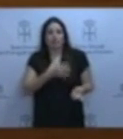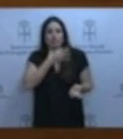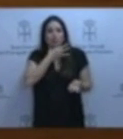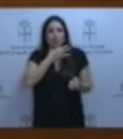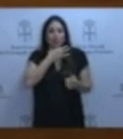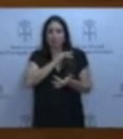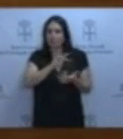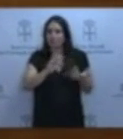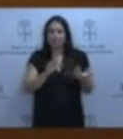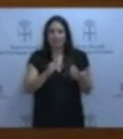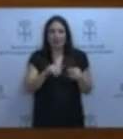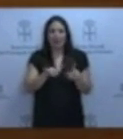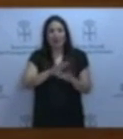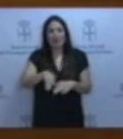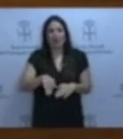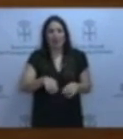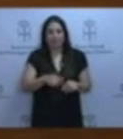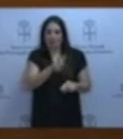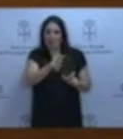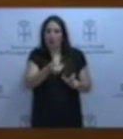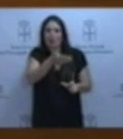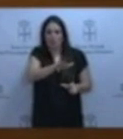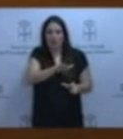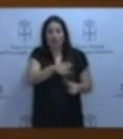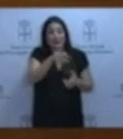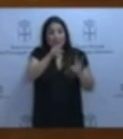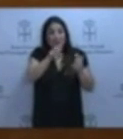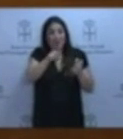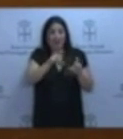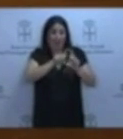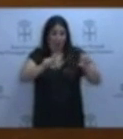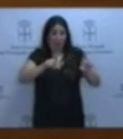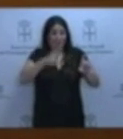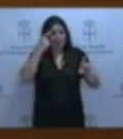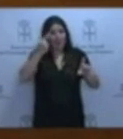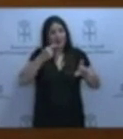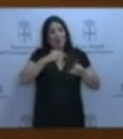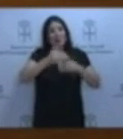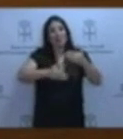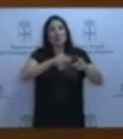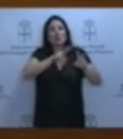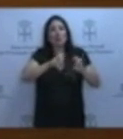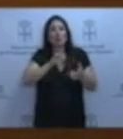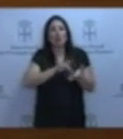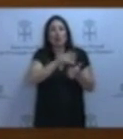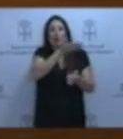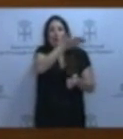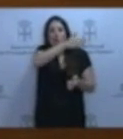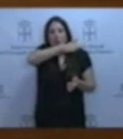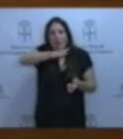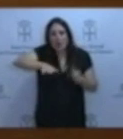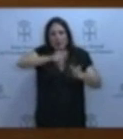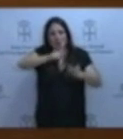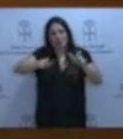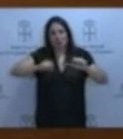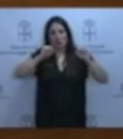proceso de expropiación?, continuaba. En esta empresa todos sabíamos que en cada nuevo proceso iba a pasar esto. Muertes masivas de personas mayores